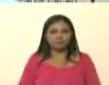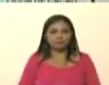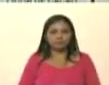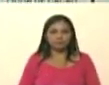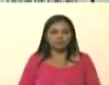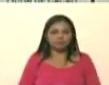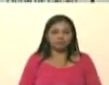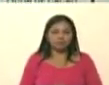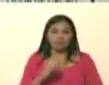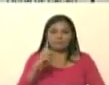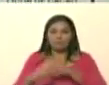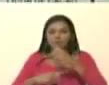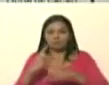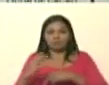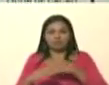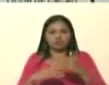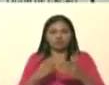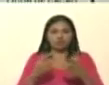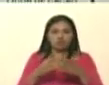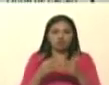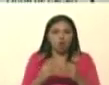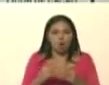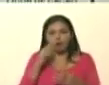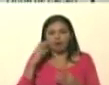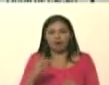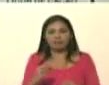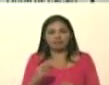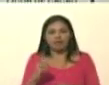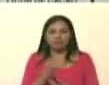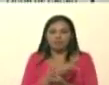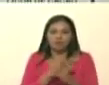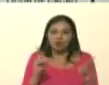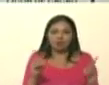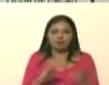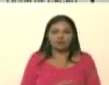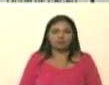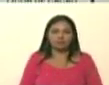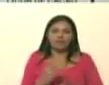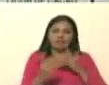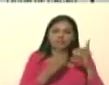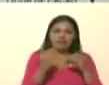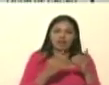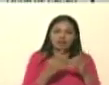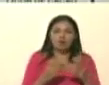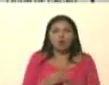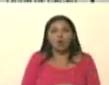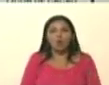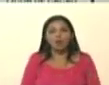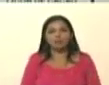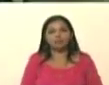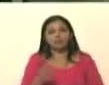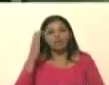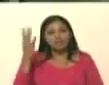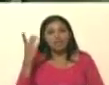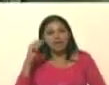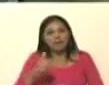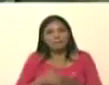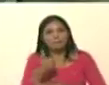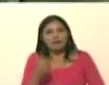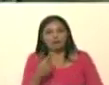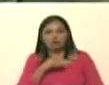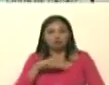un proceso permanente de carácter democrático rodolfo de diálogo de debate de ideas tenemos